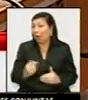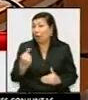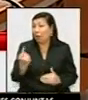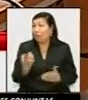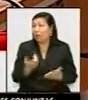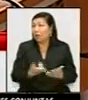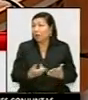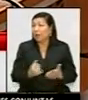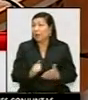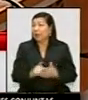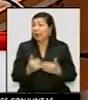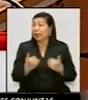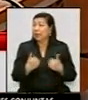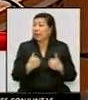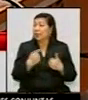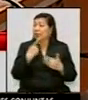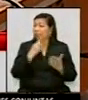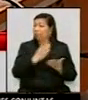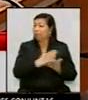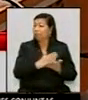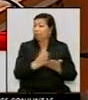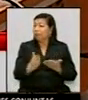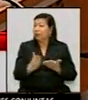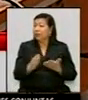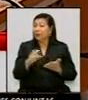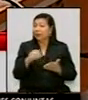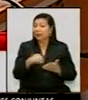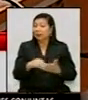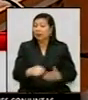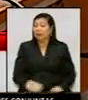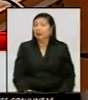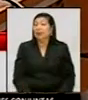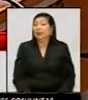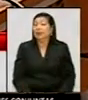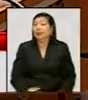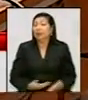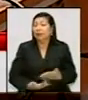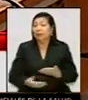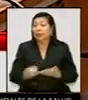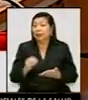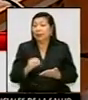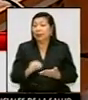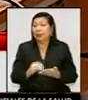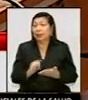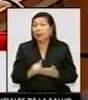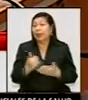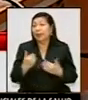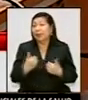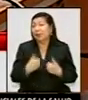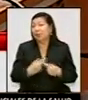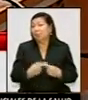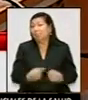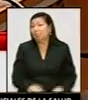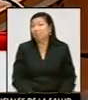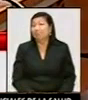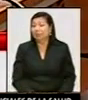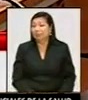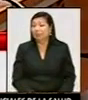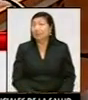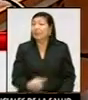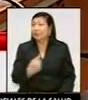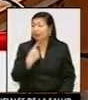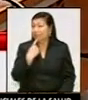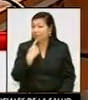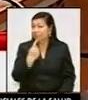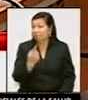y el diagnóstico, lo que plantea es eliminar justamente esta posibilidad de reposición en casos arbitrarios. Entonces, el congresista está graficando